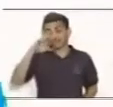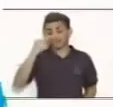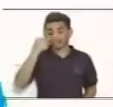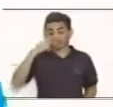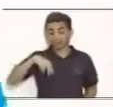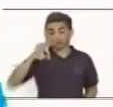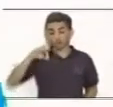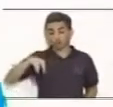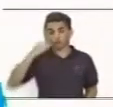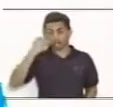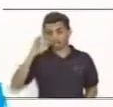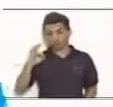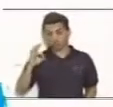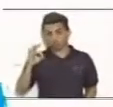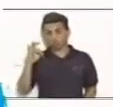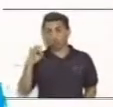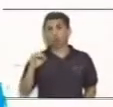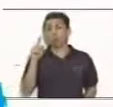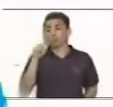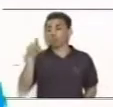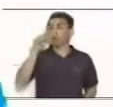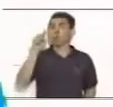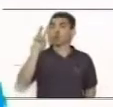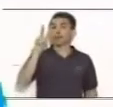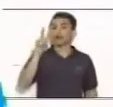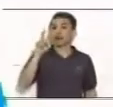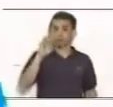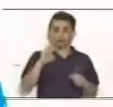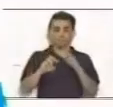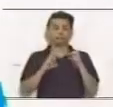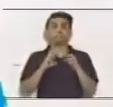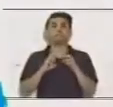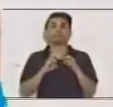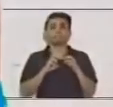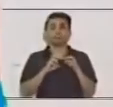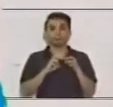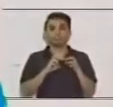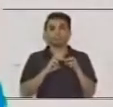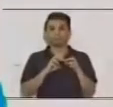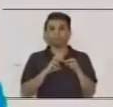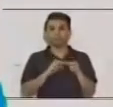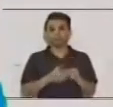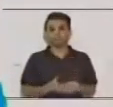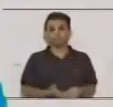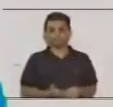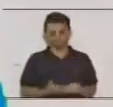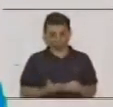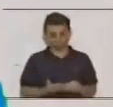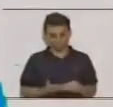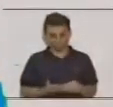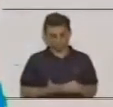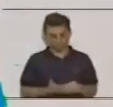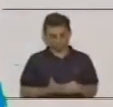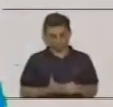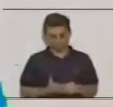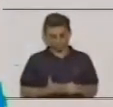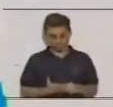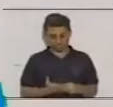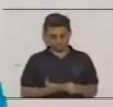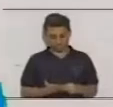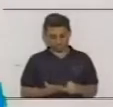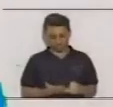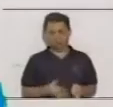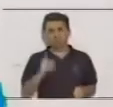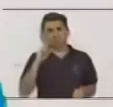perfecto. Muy bien. Pero dijimos algo, que era trinomio, cuadrado, perfecto. ¿Por